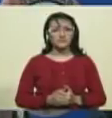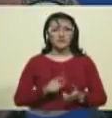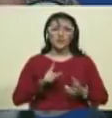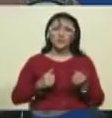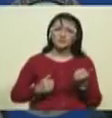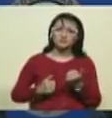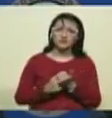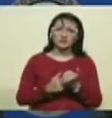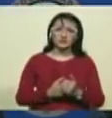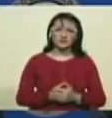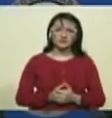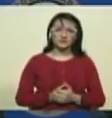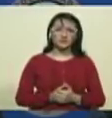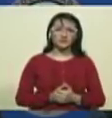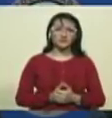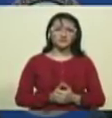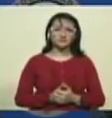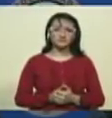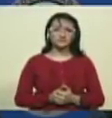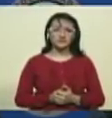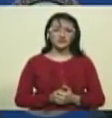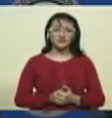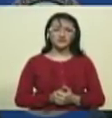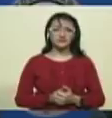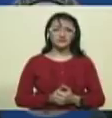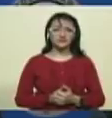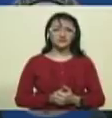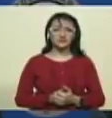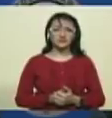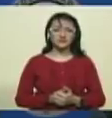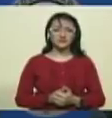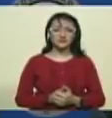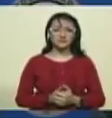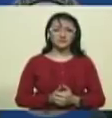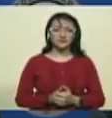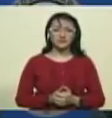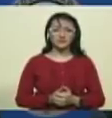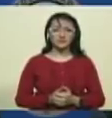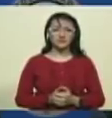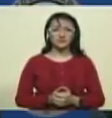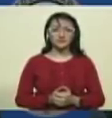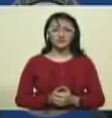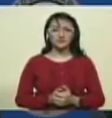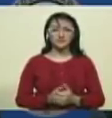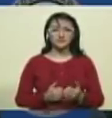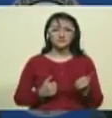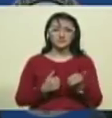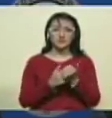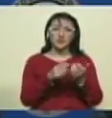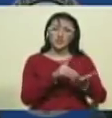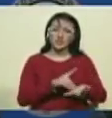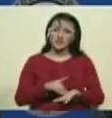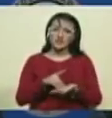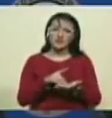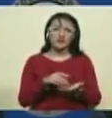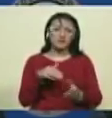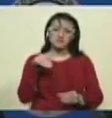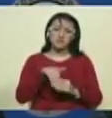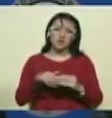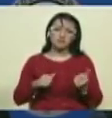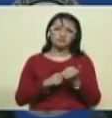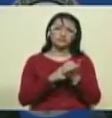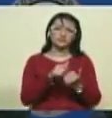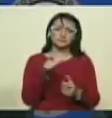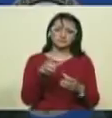sé. Eso es para parte del análisis de tu pregunta. Pero cuando tuvieron que votar esos países, tuvieron la dignidad de no votar a favor de